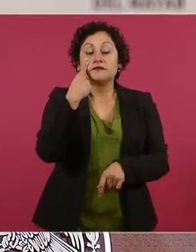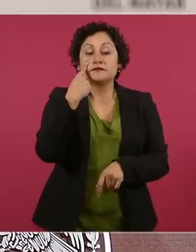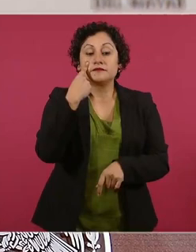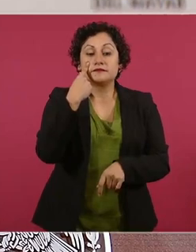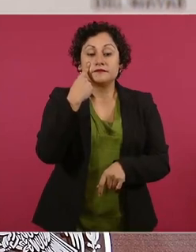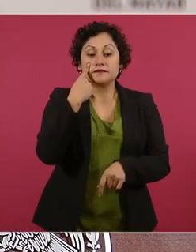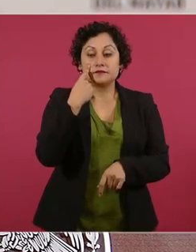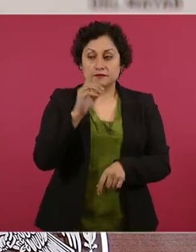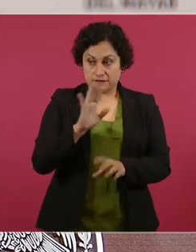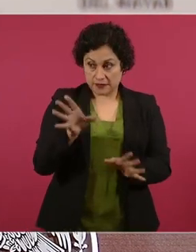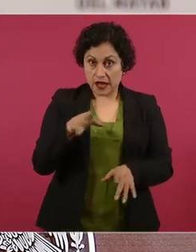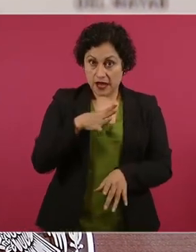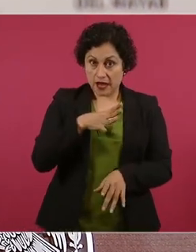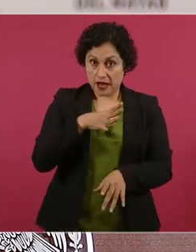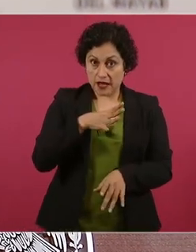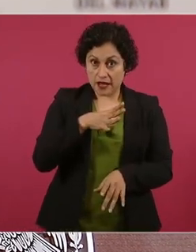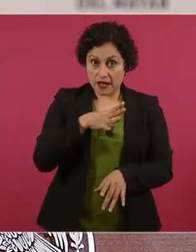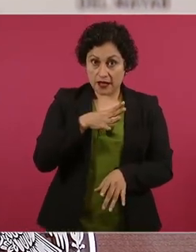¿Ya lo tienen?